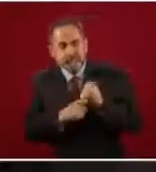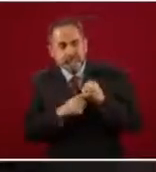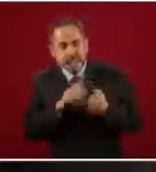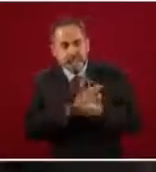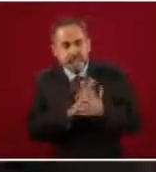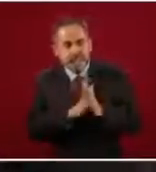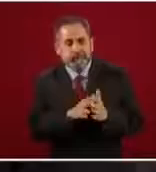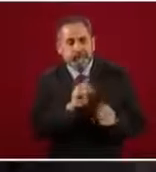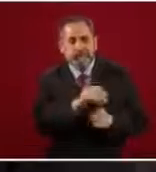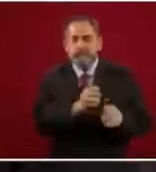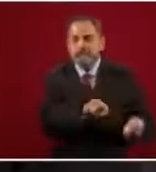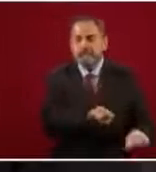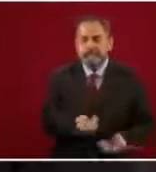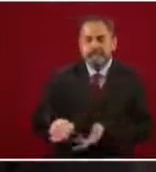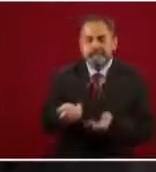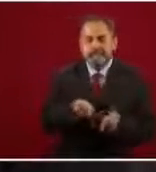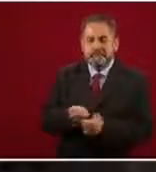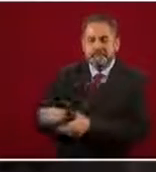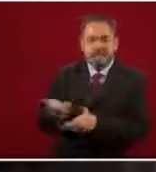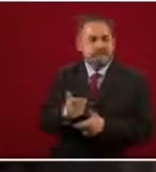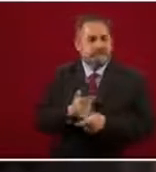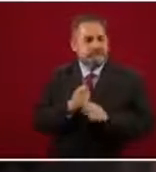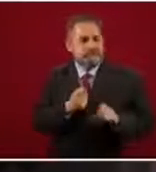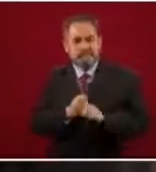gobierno estadounidense.